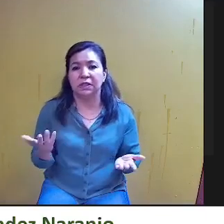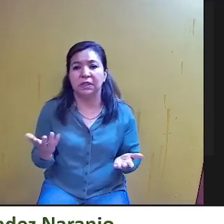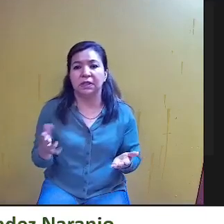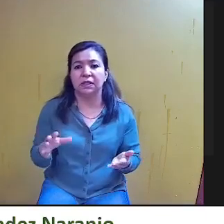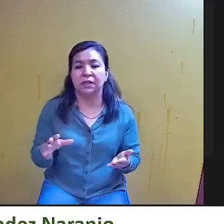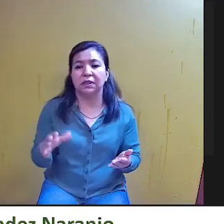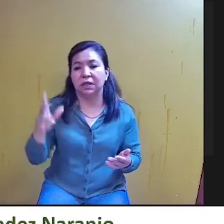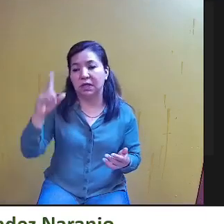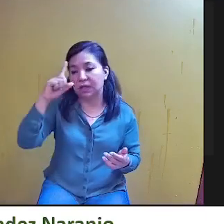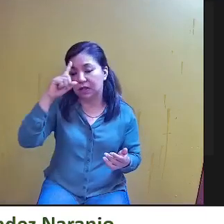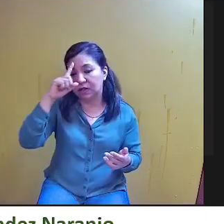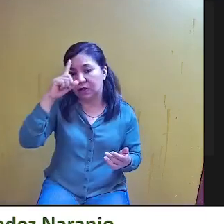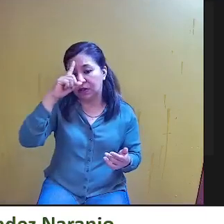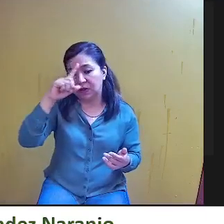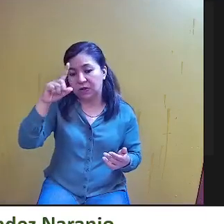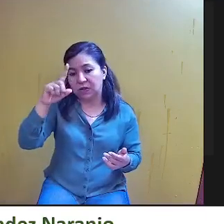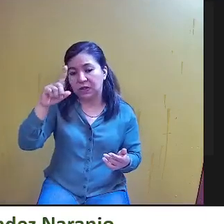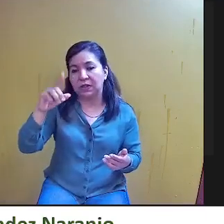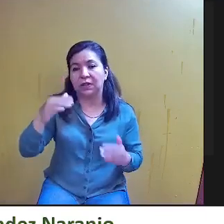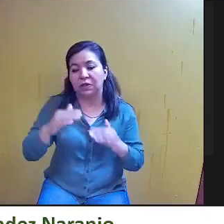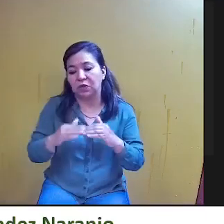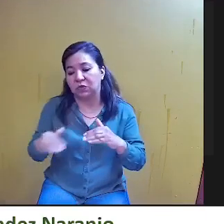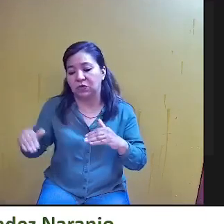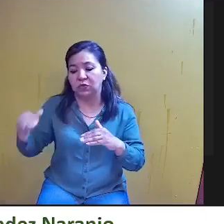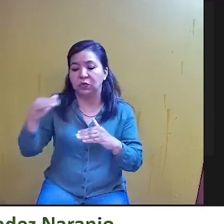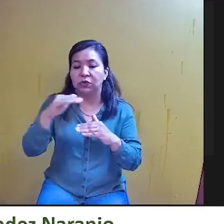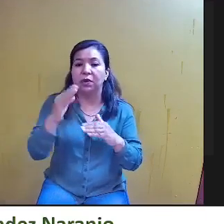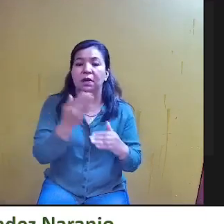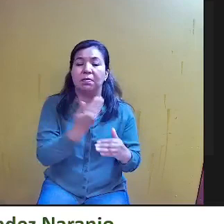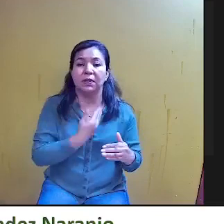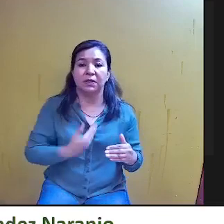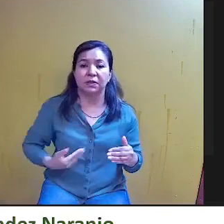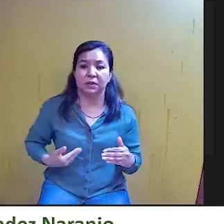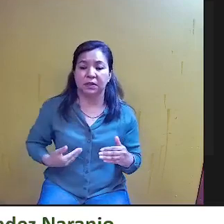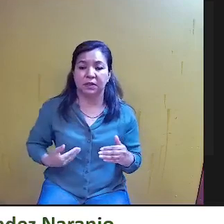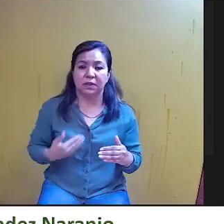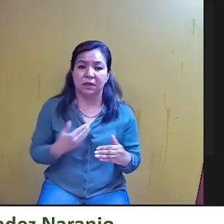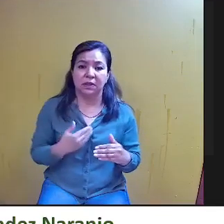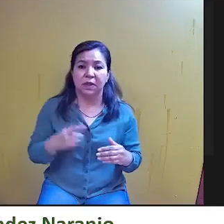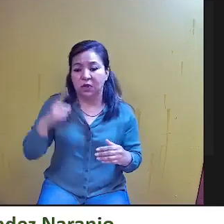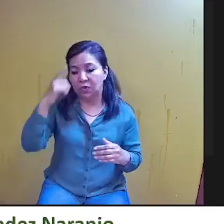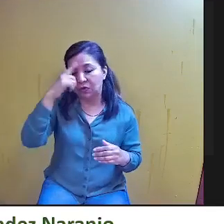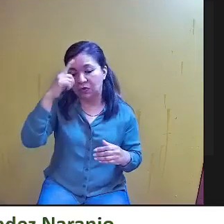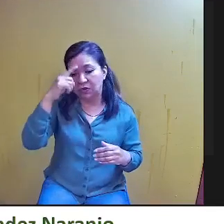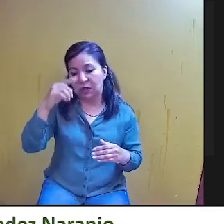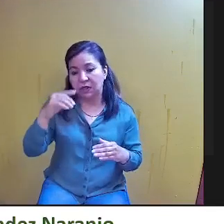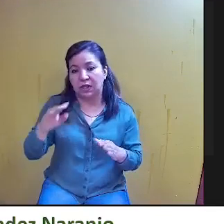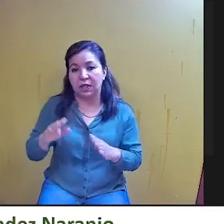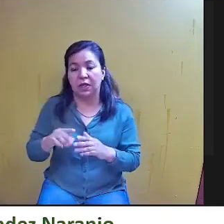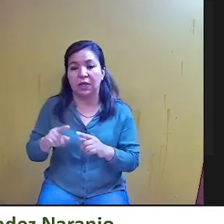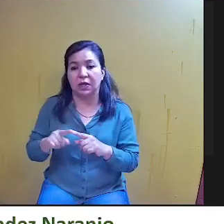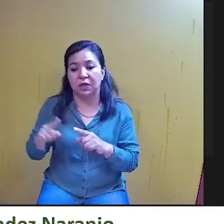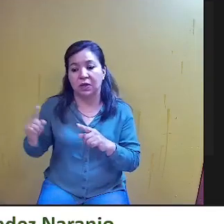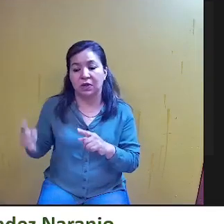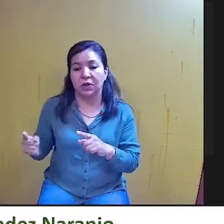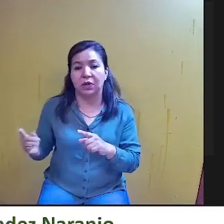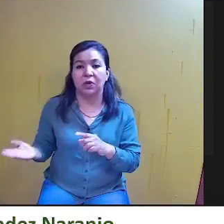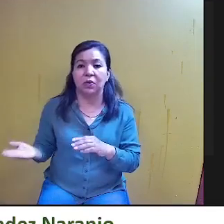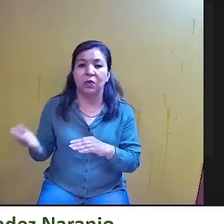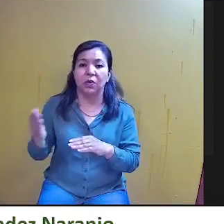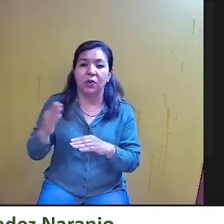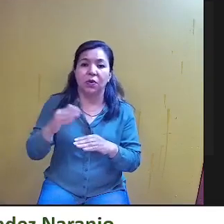consejero propietario a asumir la presidencia o pasar de consejero suplente a propietario. Lo anterior porque los